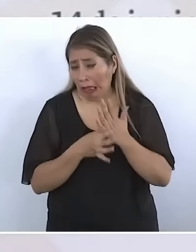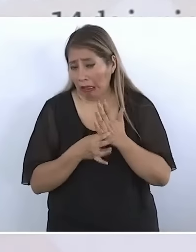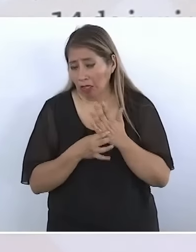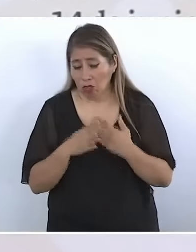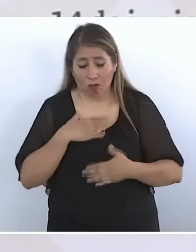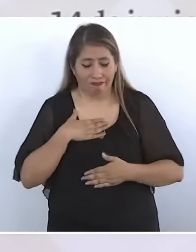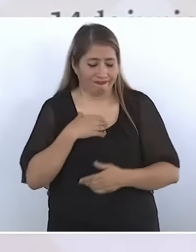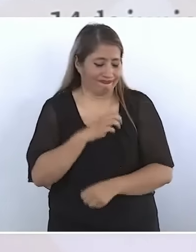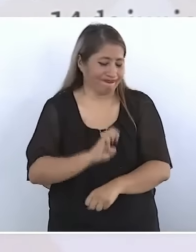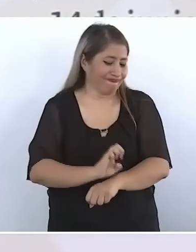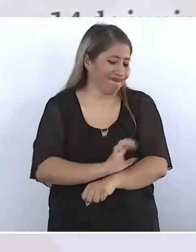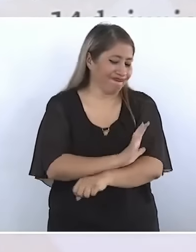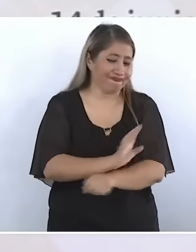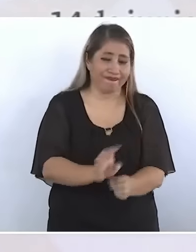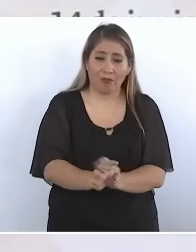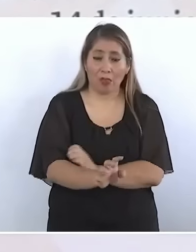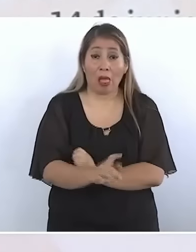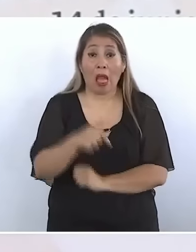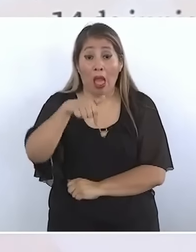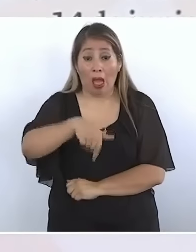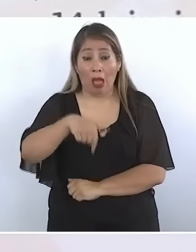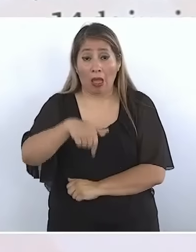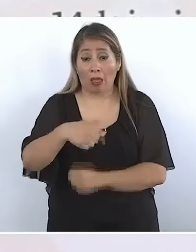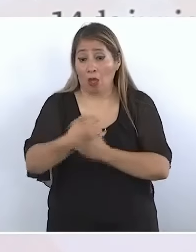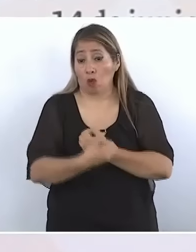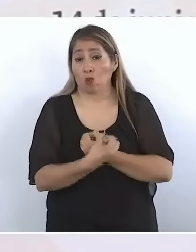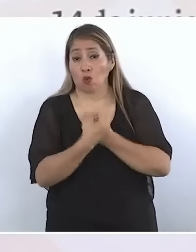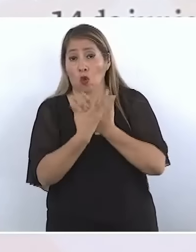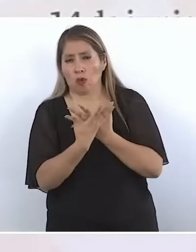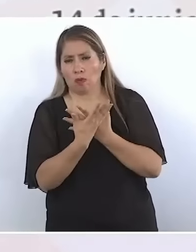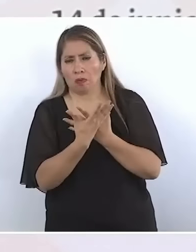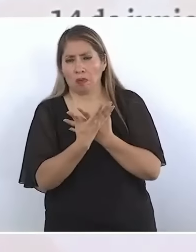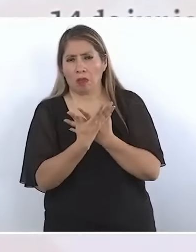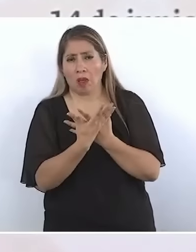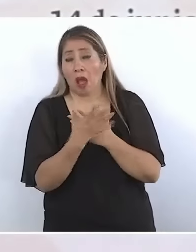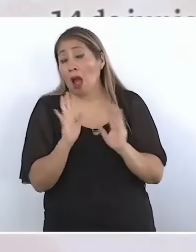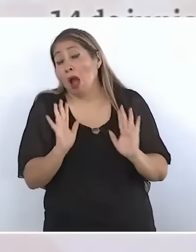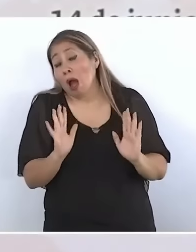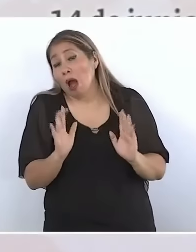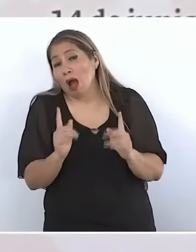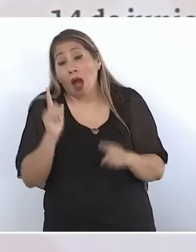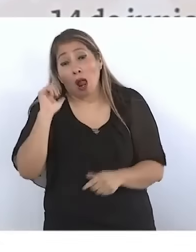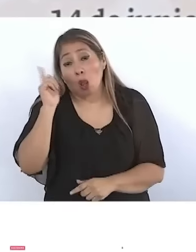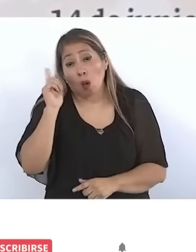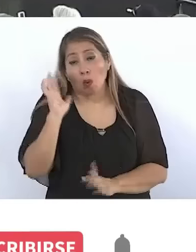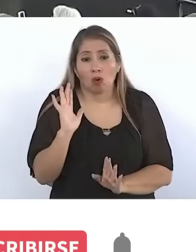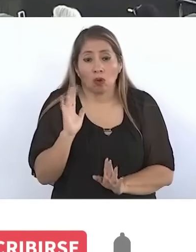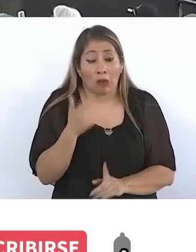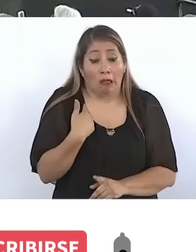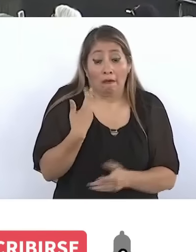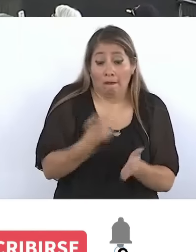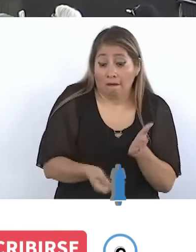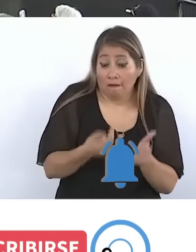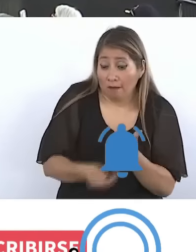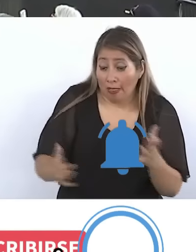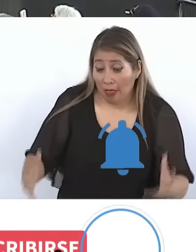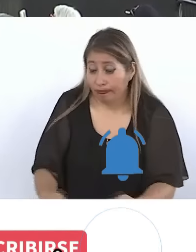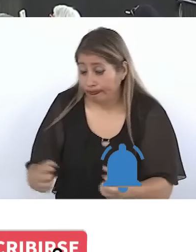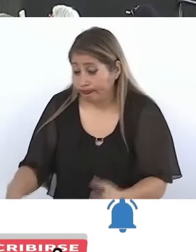contento porque aquí Claudia lo acaba de decir, si por alguna razón, porque vamos, yo quiero